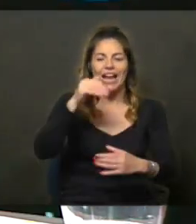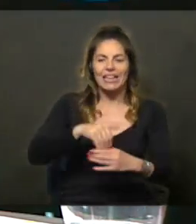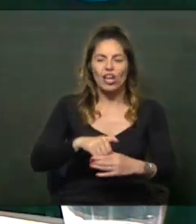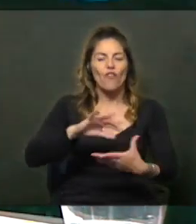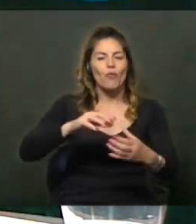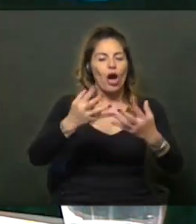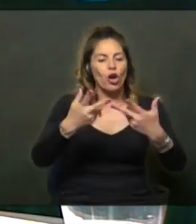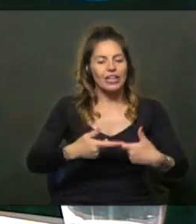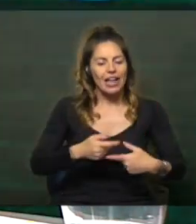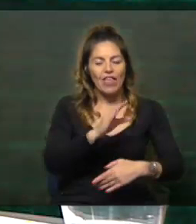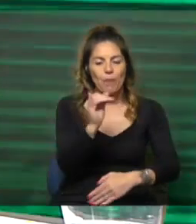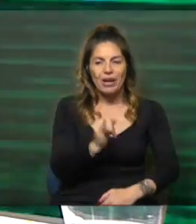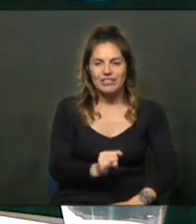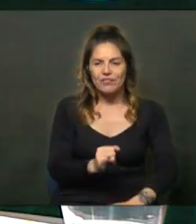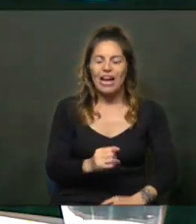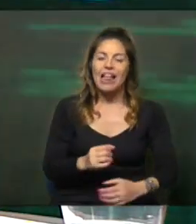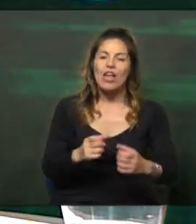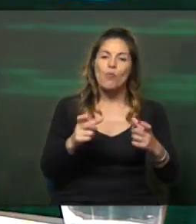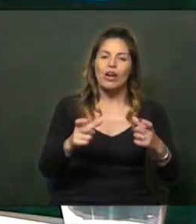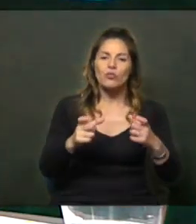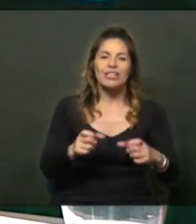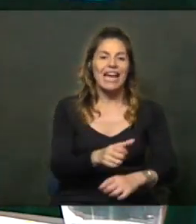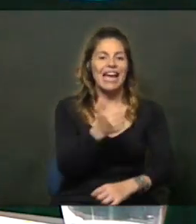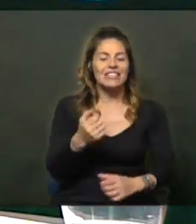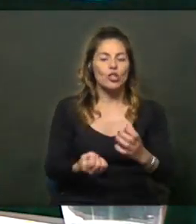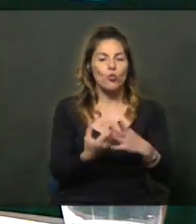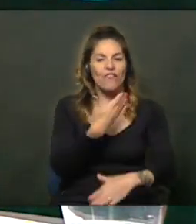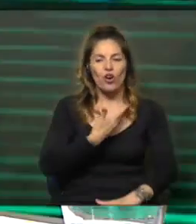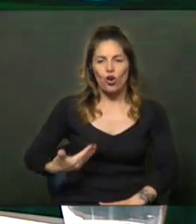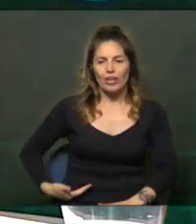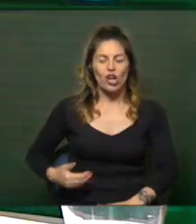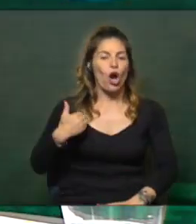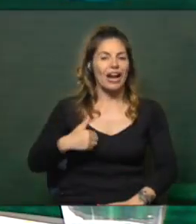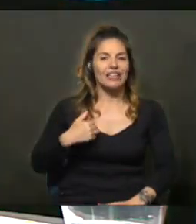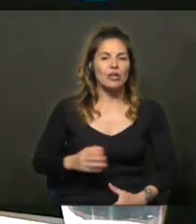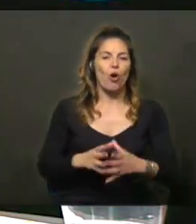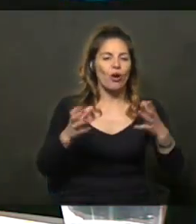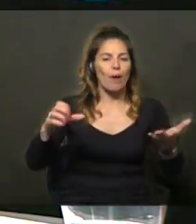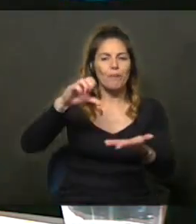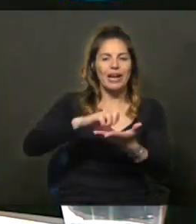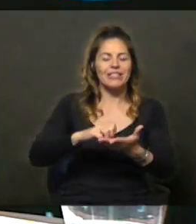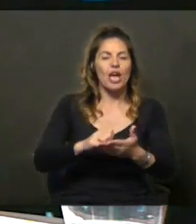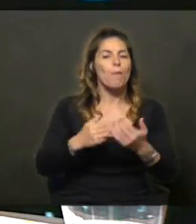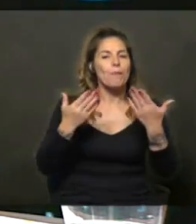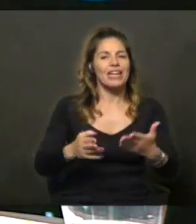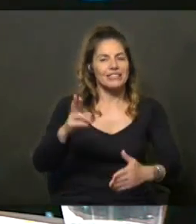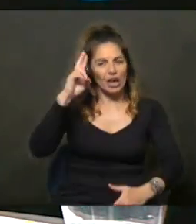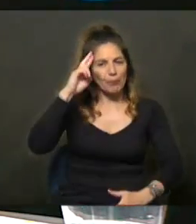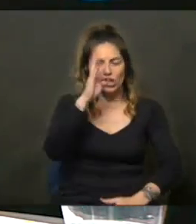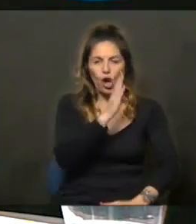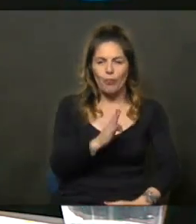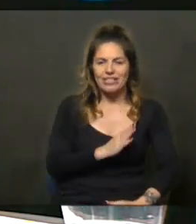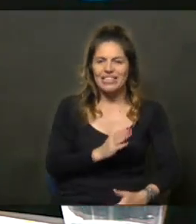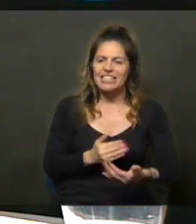ordenada y pacífica Les deseo buena suerte y éxito al nuevo gobierno Argentina es un gran país y merece todo nuestro respeto Brasil siempre estará